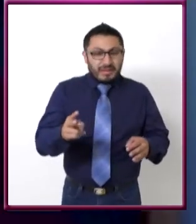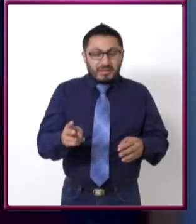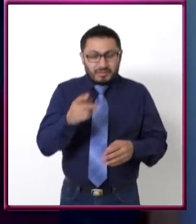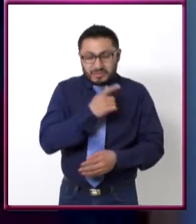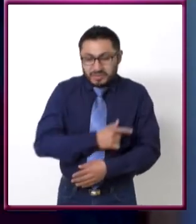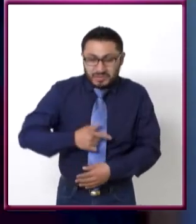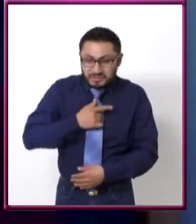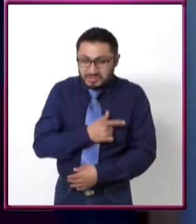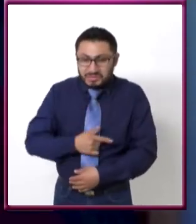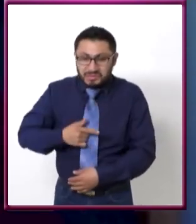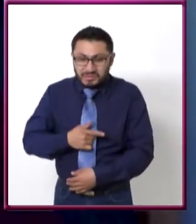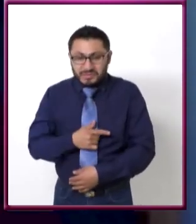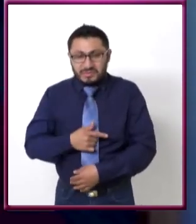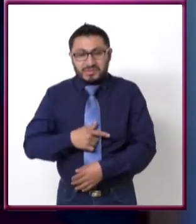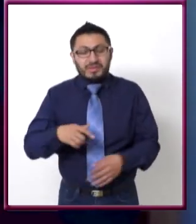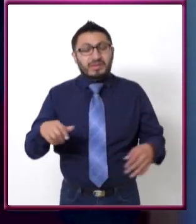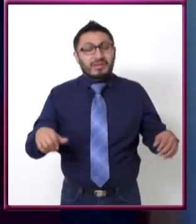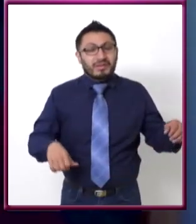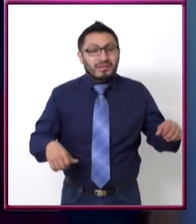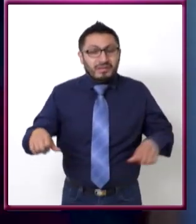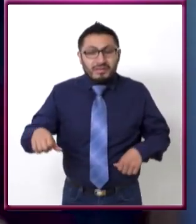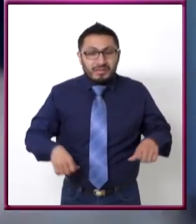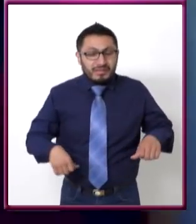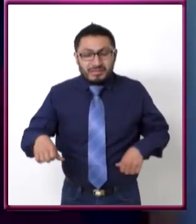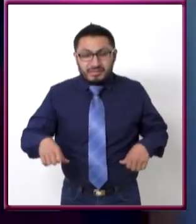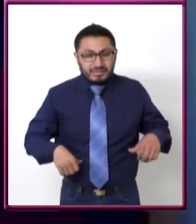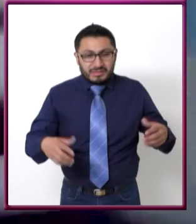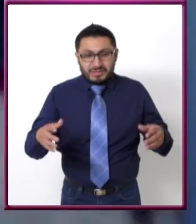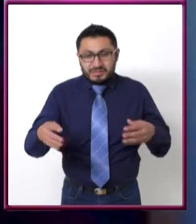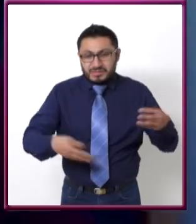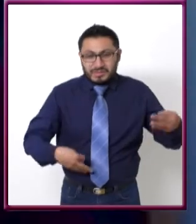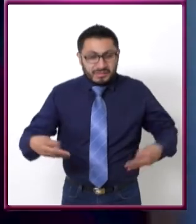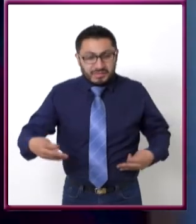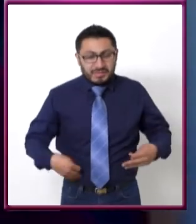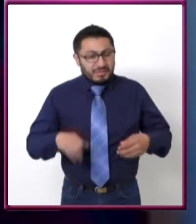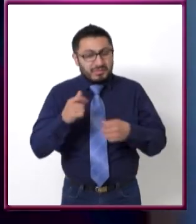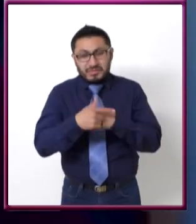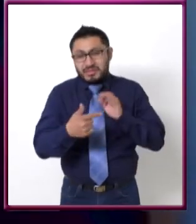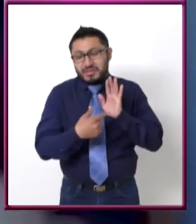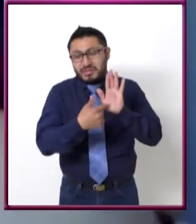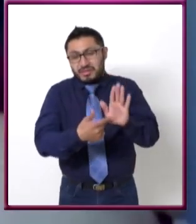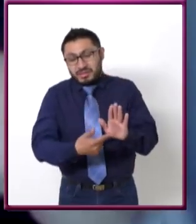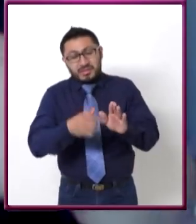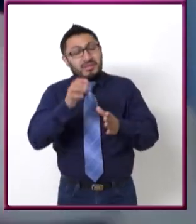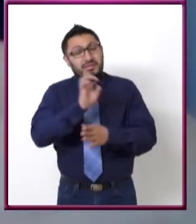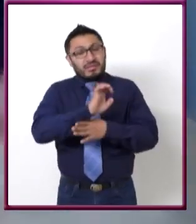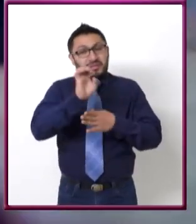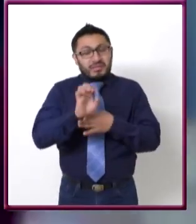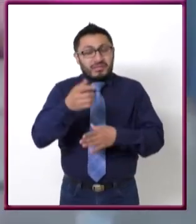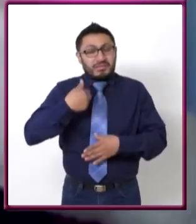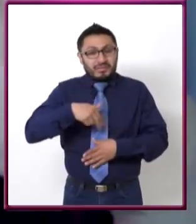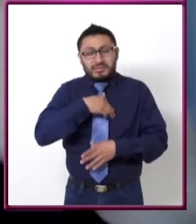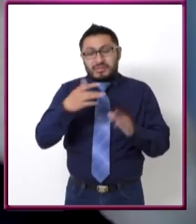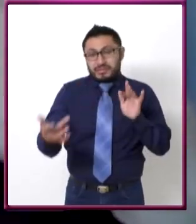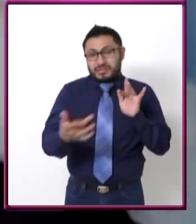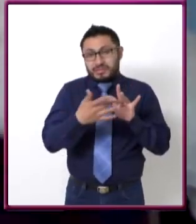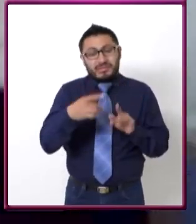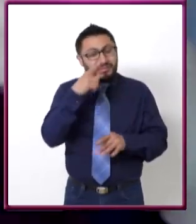y cuando disfrutamos su actuación, su despliegue, pues entonces estamos